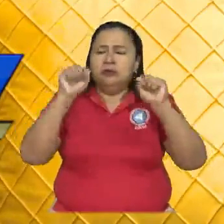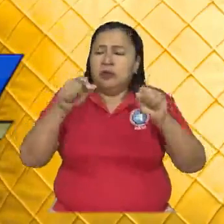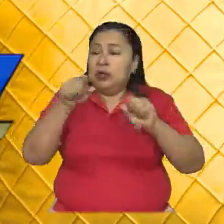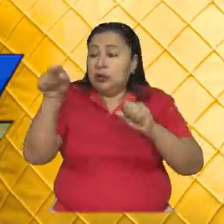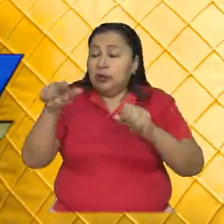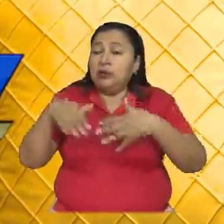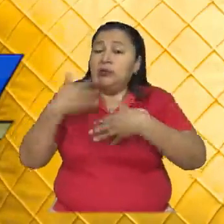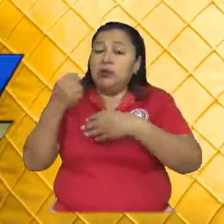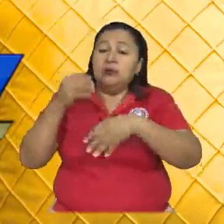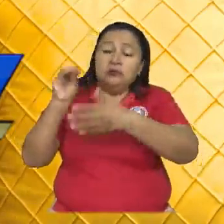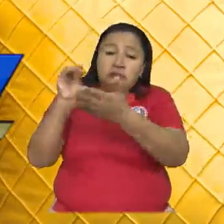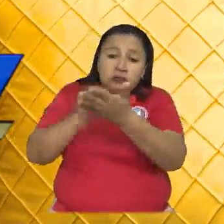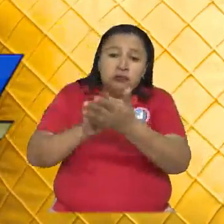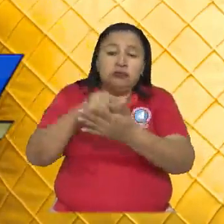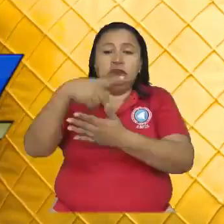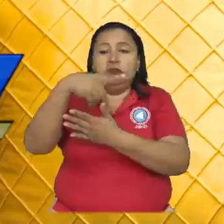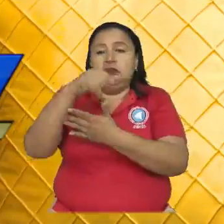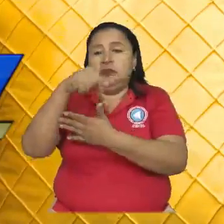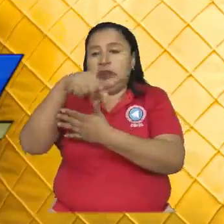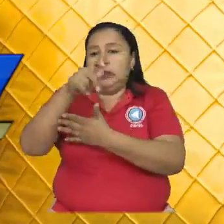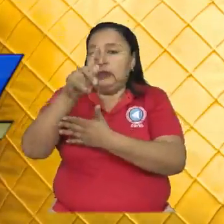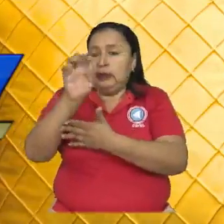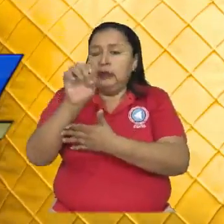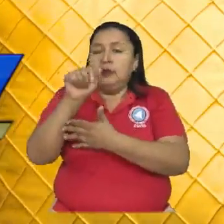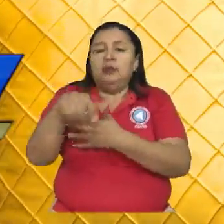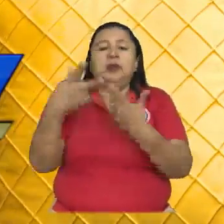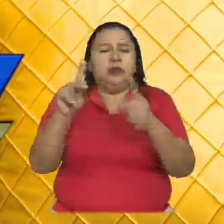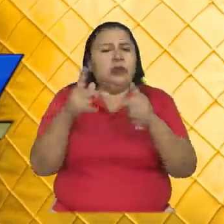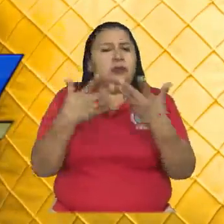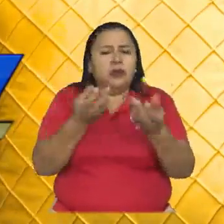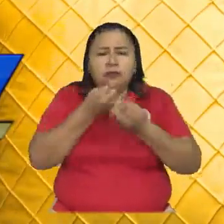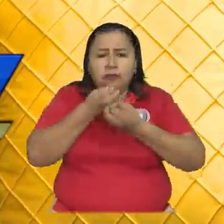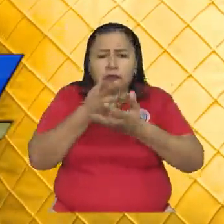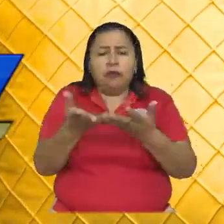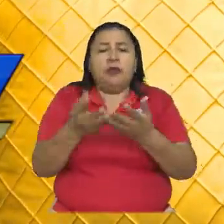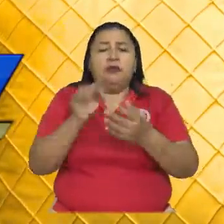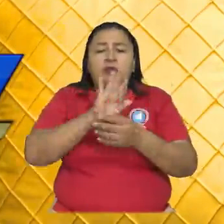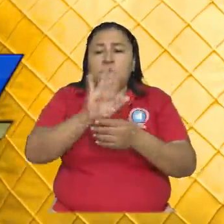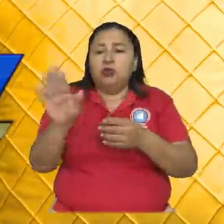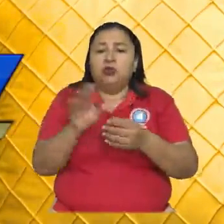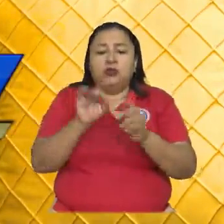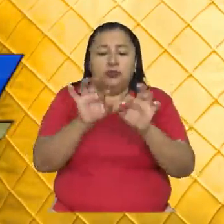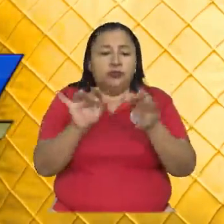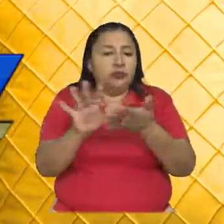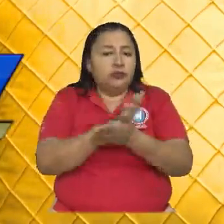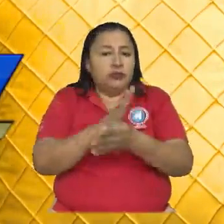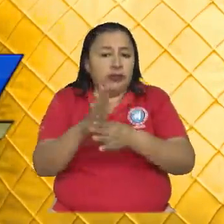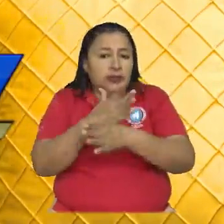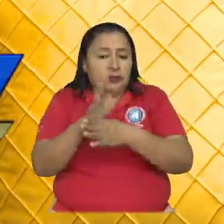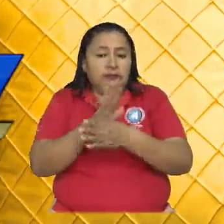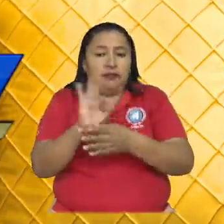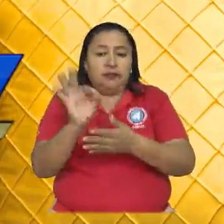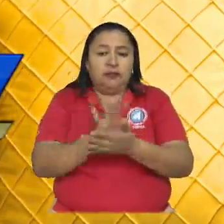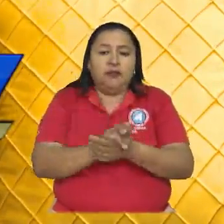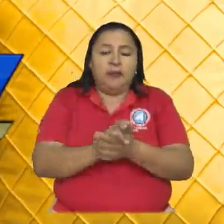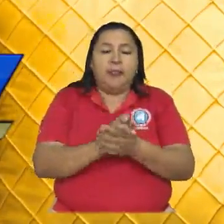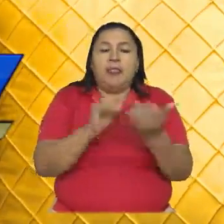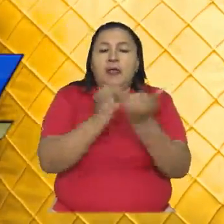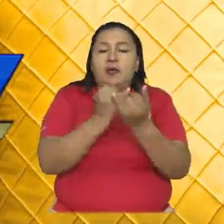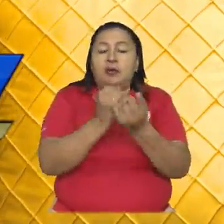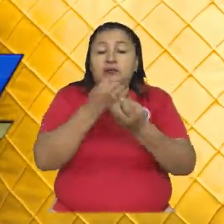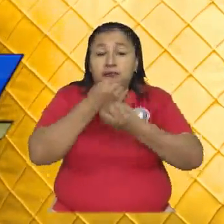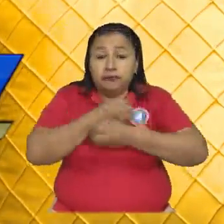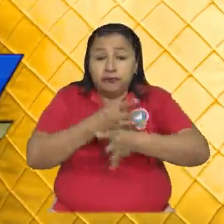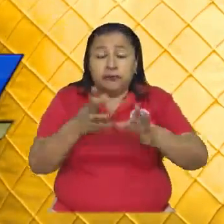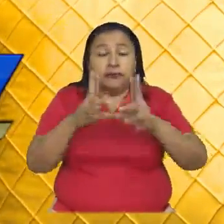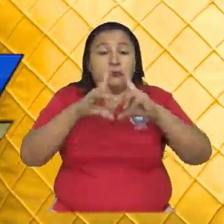un lado, incluir en sus paquetes y por otro lado también darlo a conocer a través de los diferentes medios. El tema de las publicaciones de